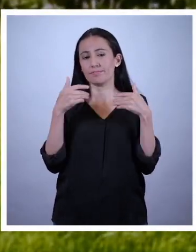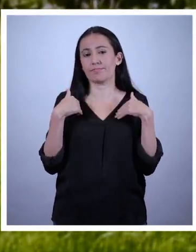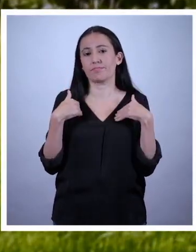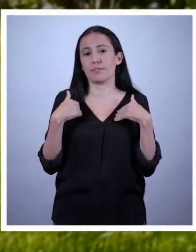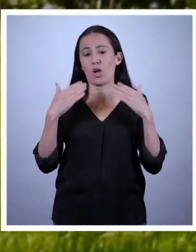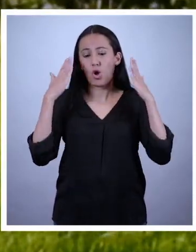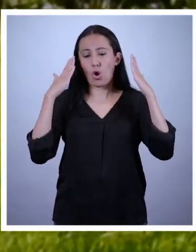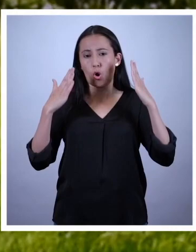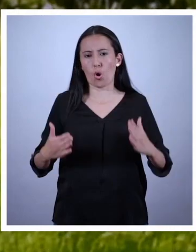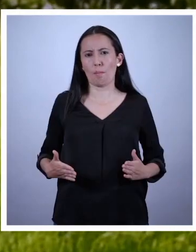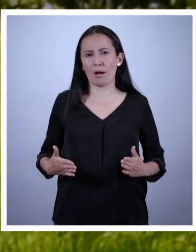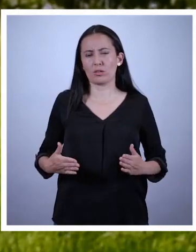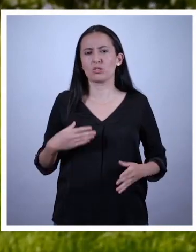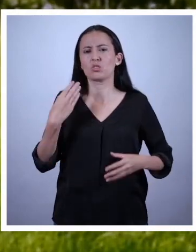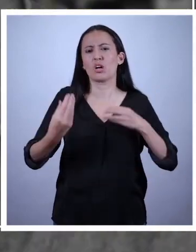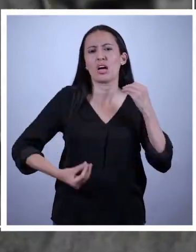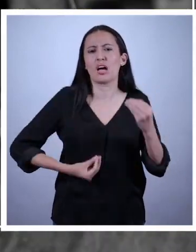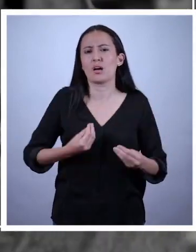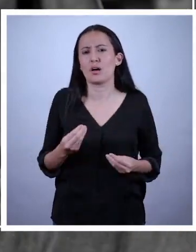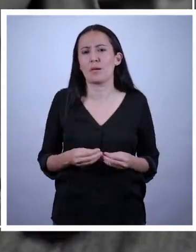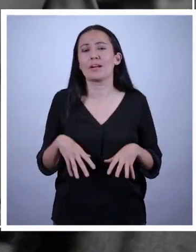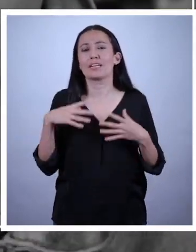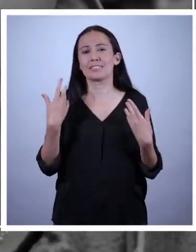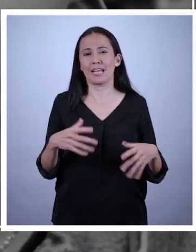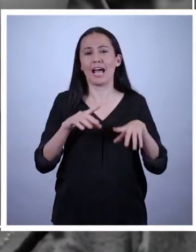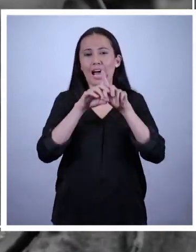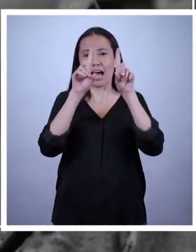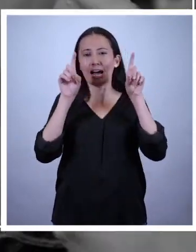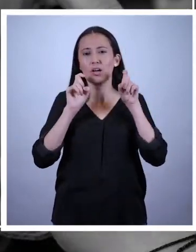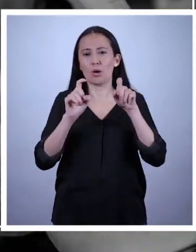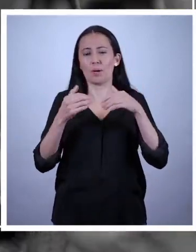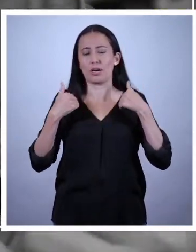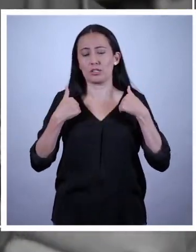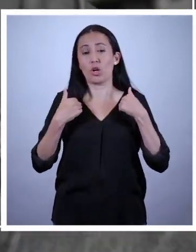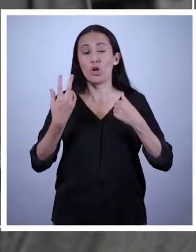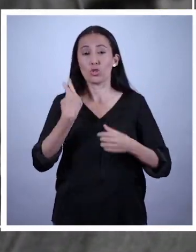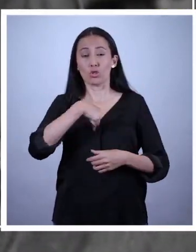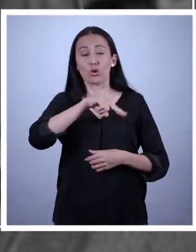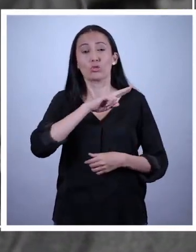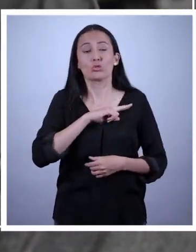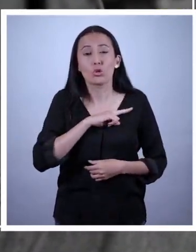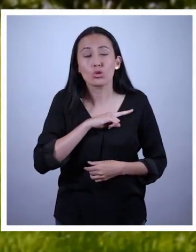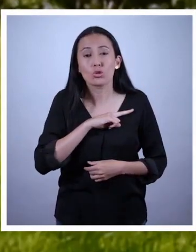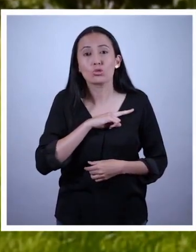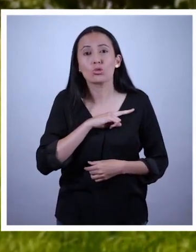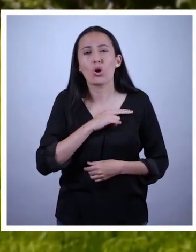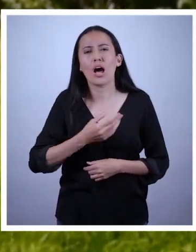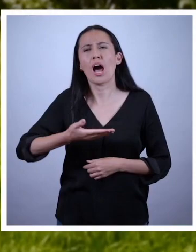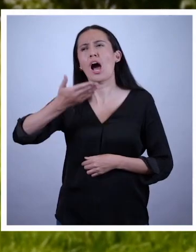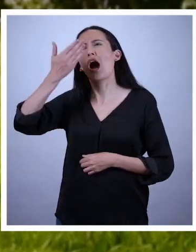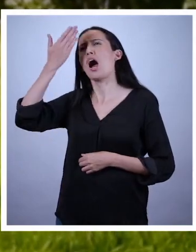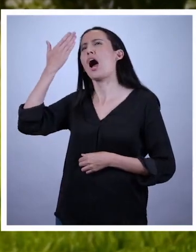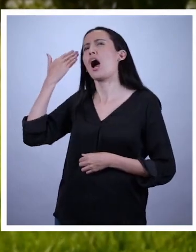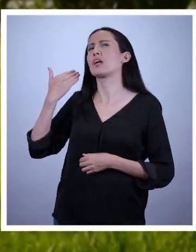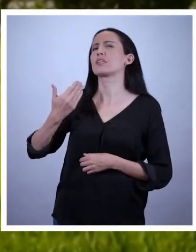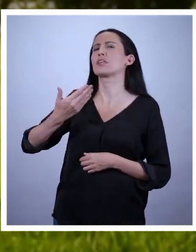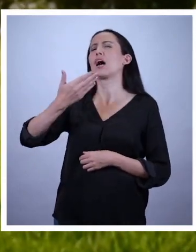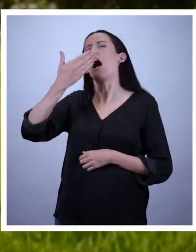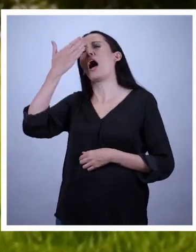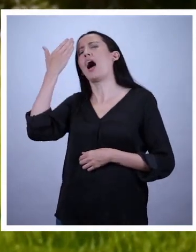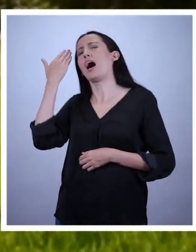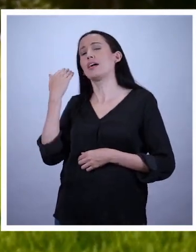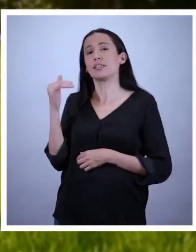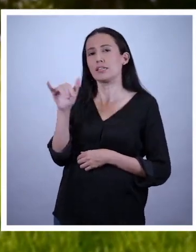Pero bueno, ¿y los humanos? ¿Qué onda con los humanos? Hasta acá les escucho esa pregunta. Nosotros, los Homo